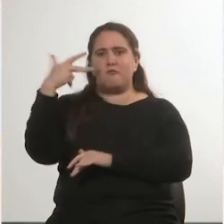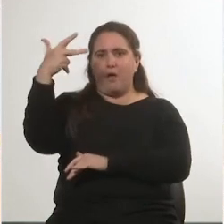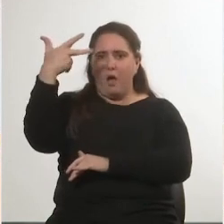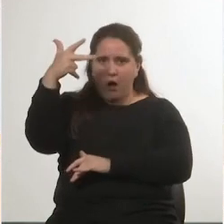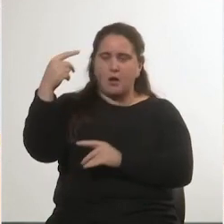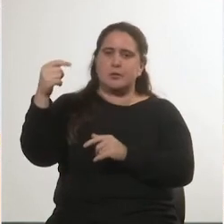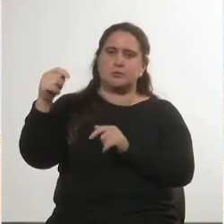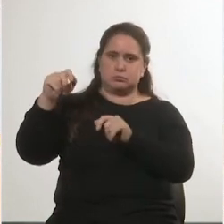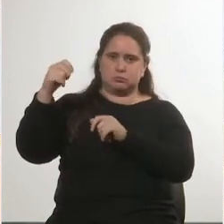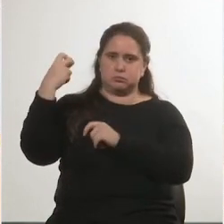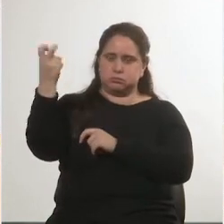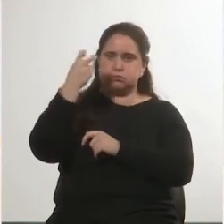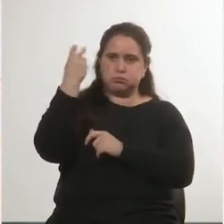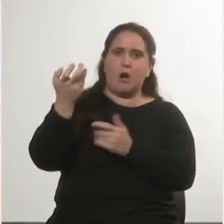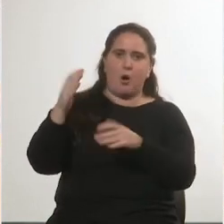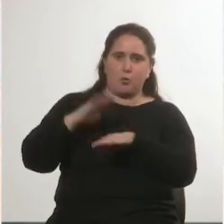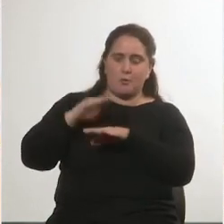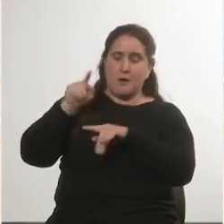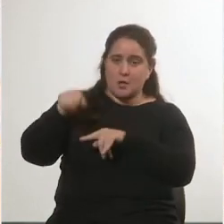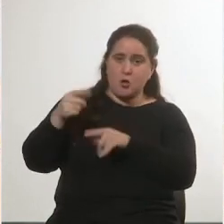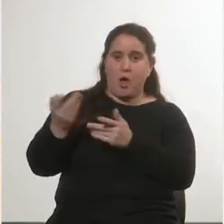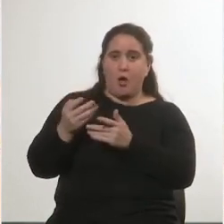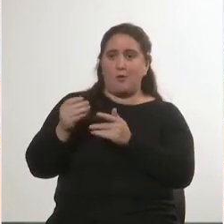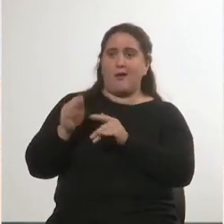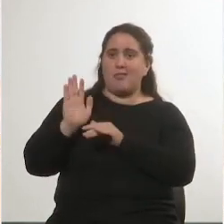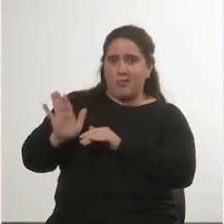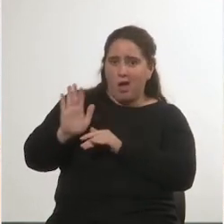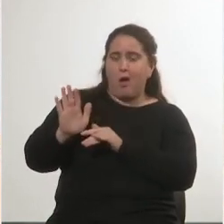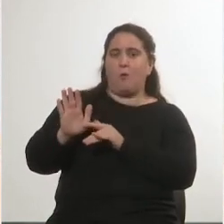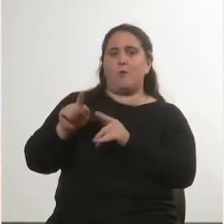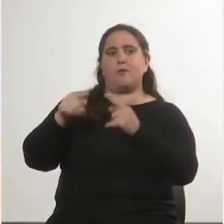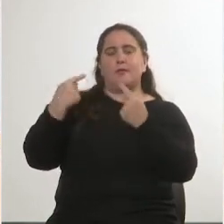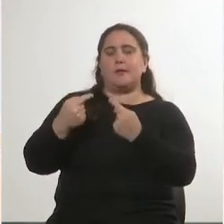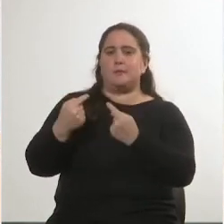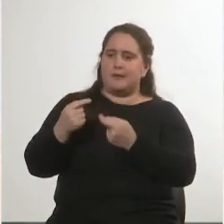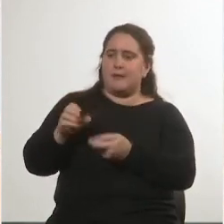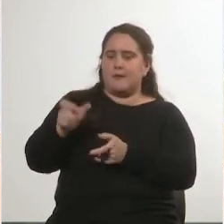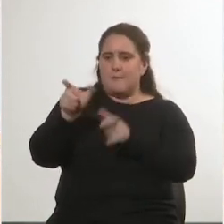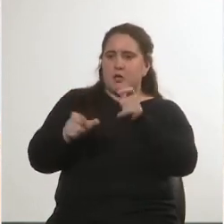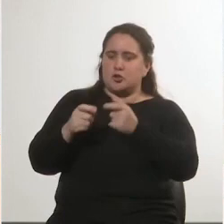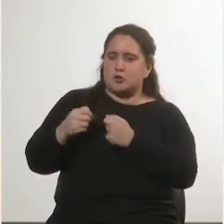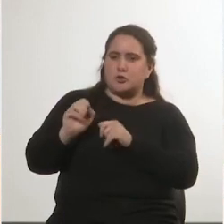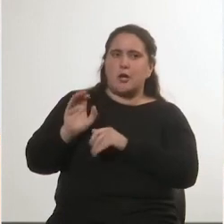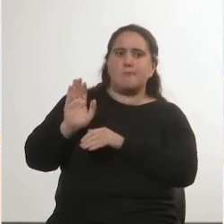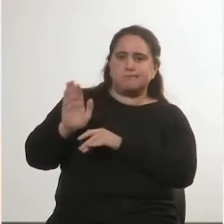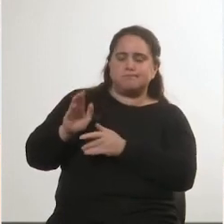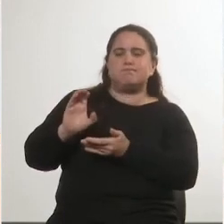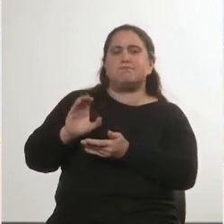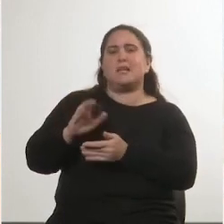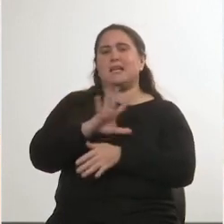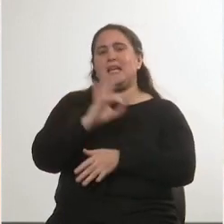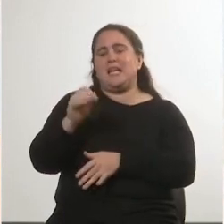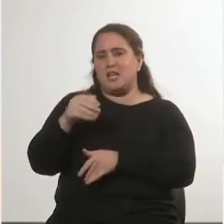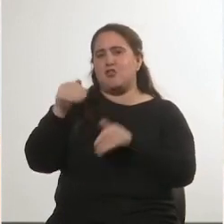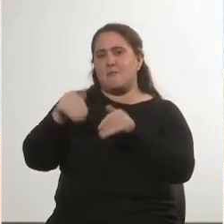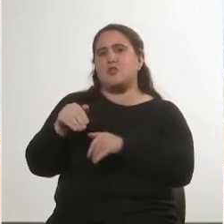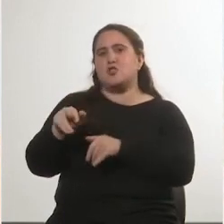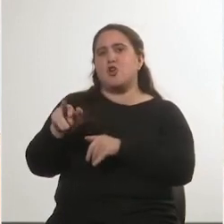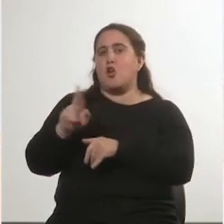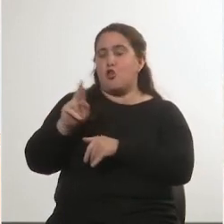hoy endeudando y obligando a la sociedad uruguaya a aportar 500 millones de dólares por año a través de las facturas de la